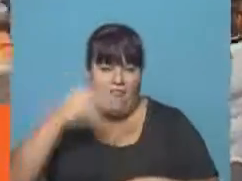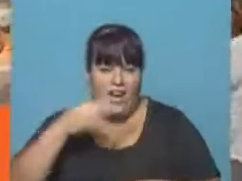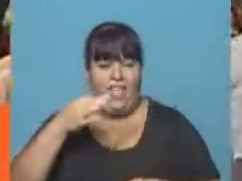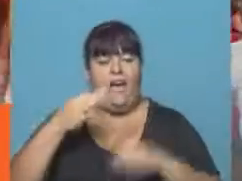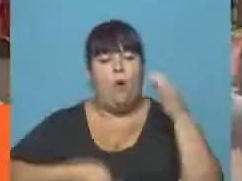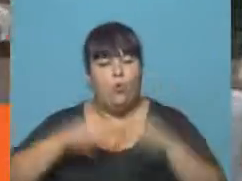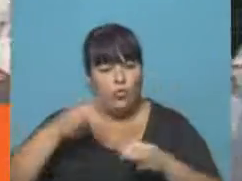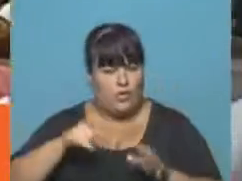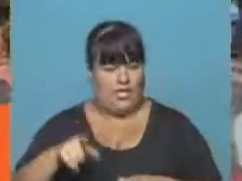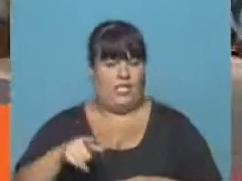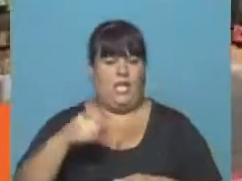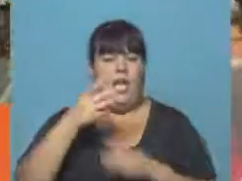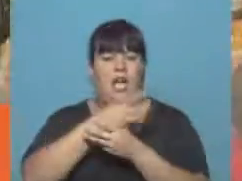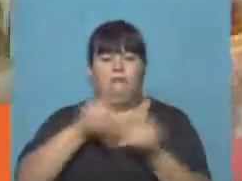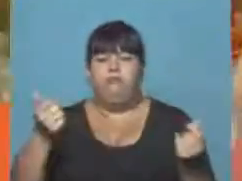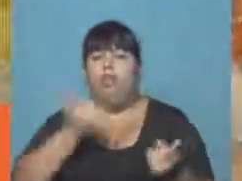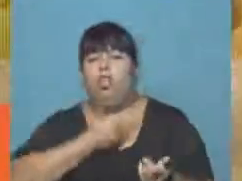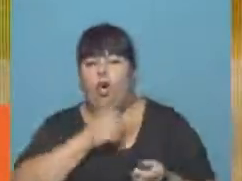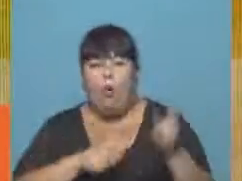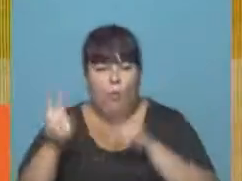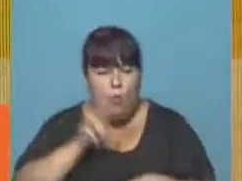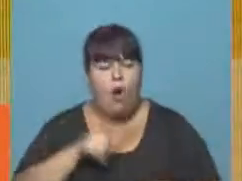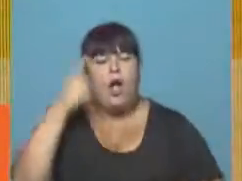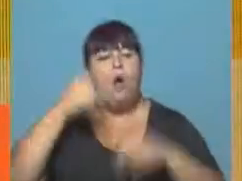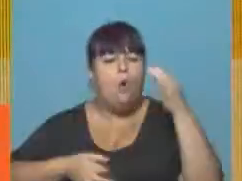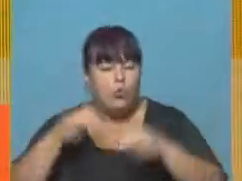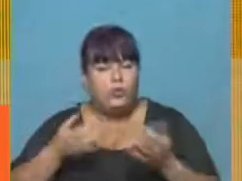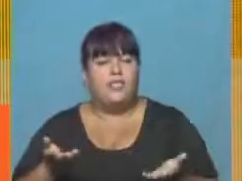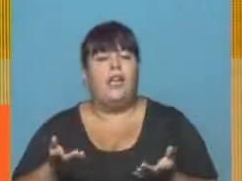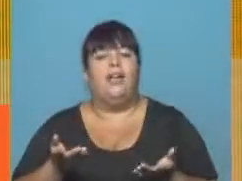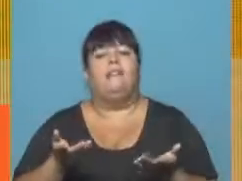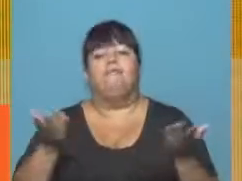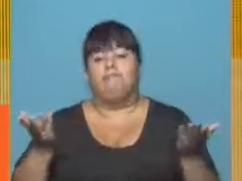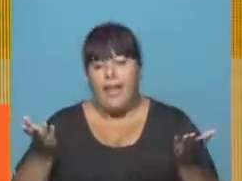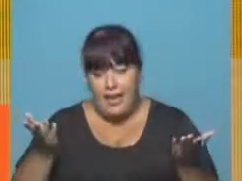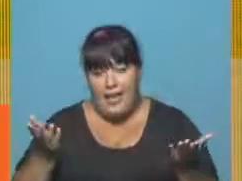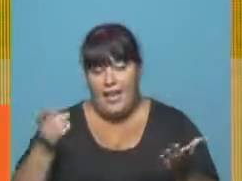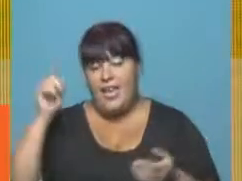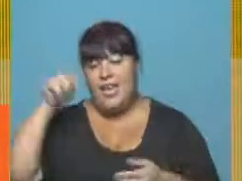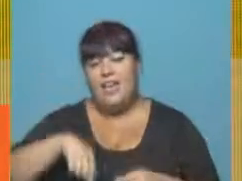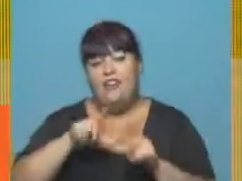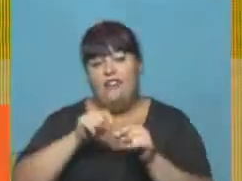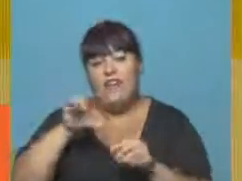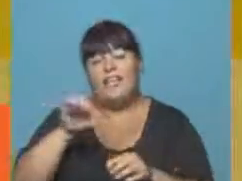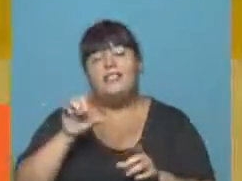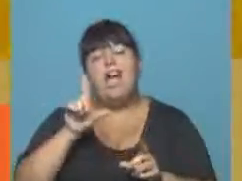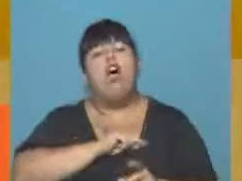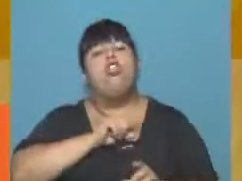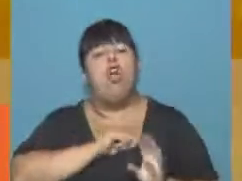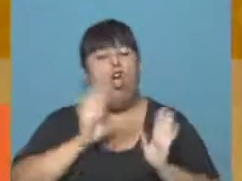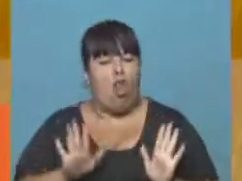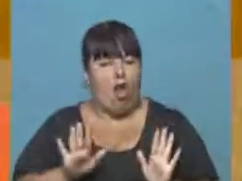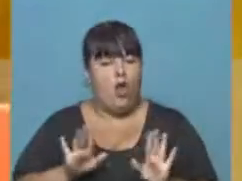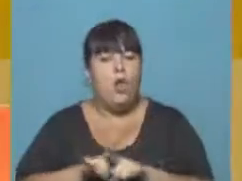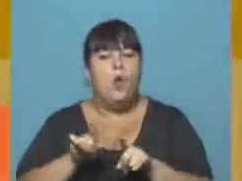memoria y la justicia, el paradero de desaparecidos, por la justicia, y que toman esta fecha con un dolor y